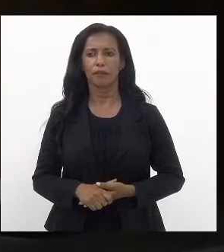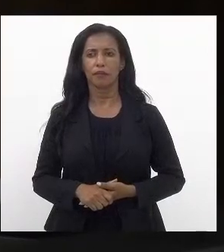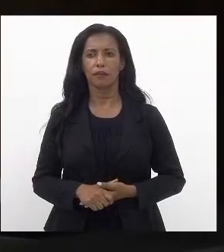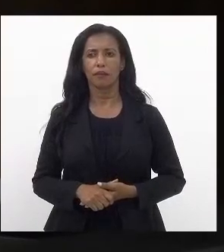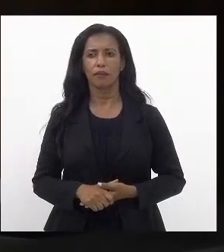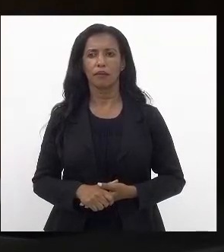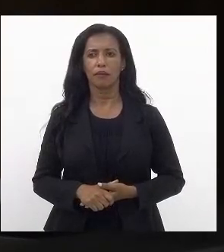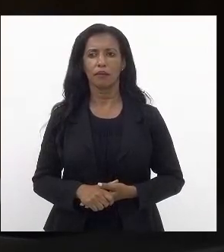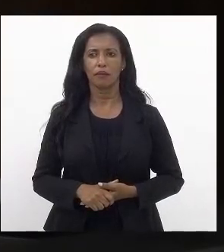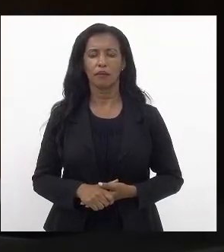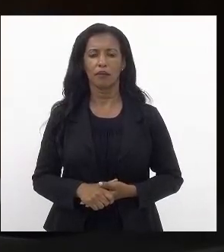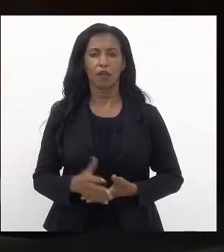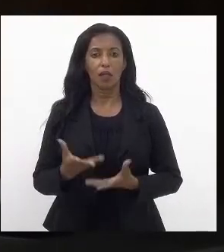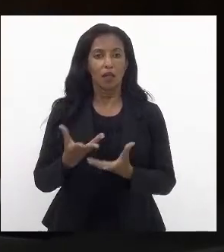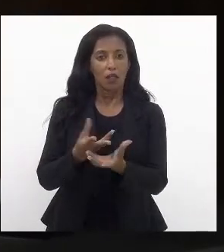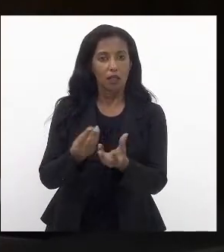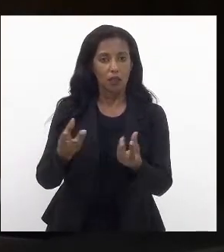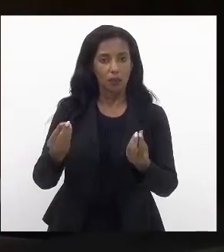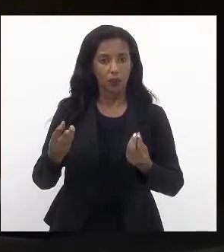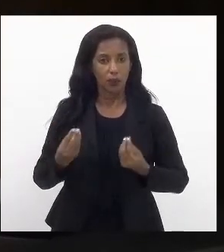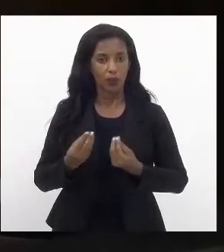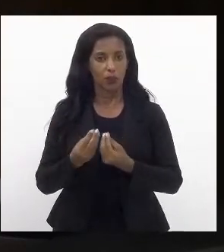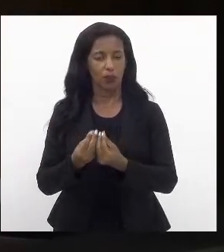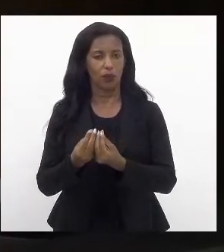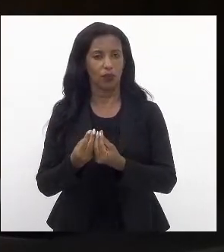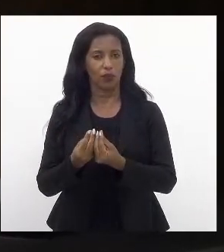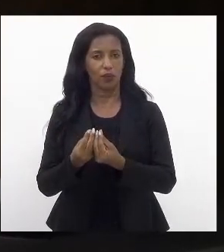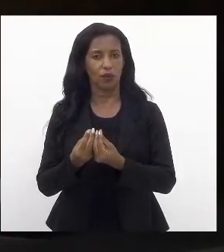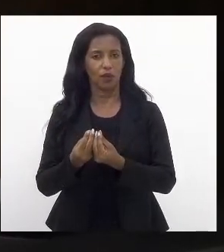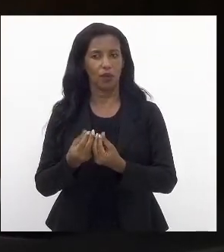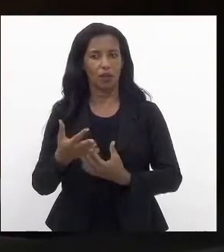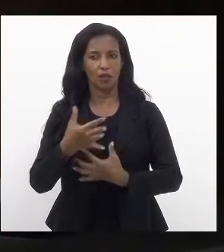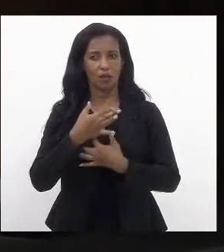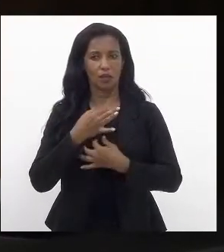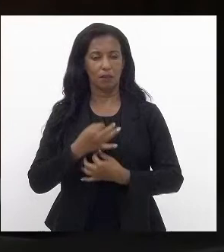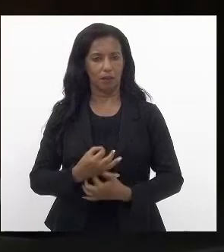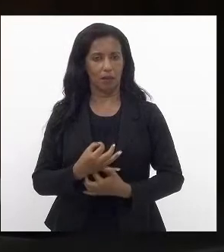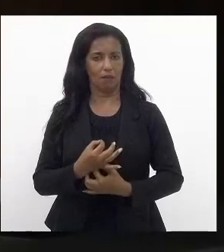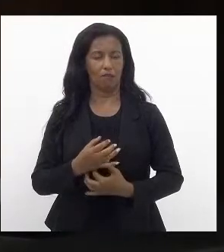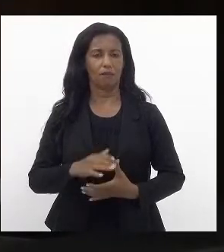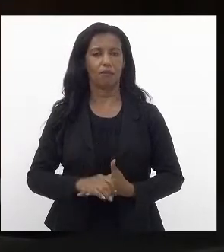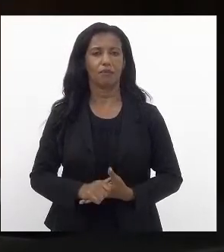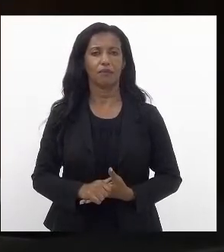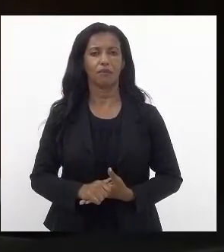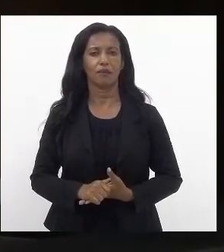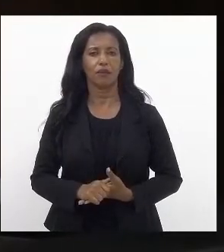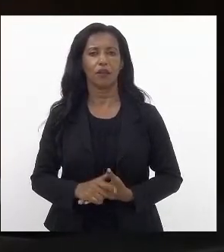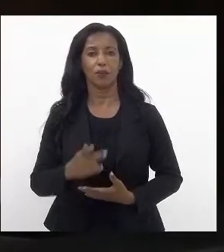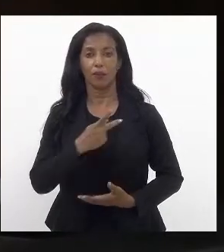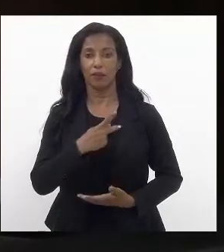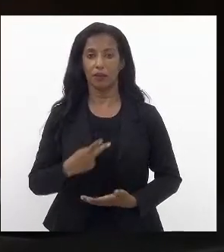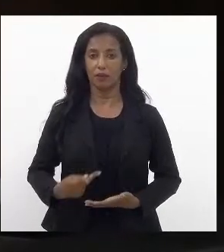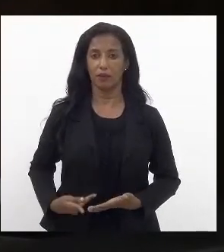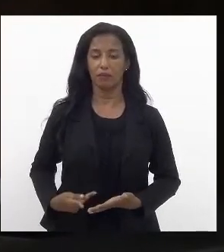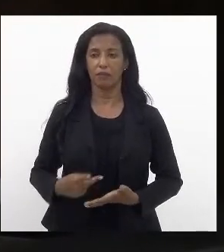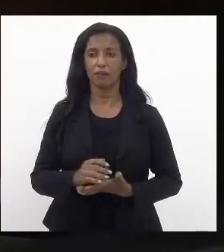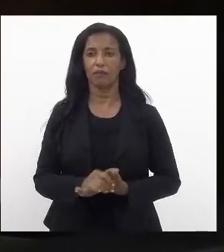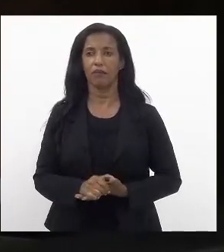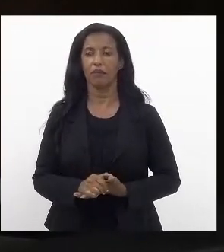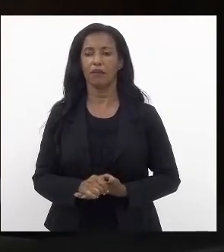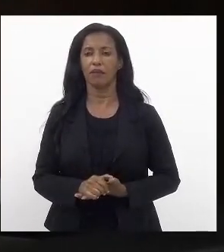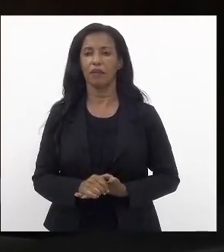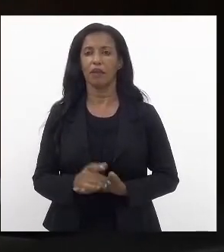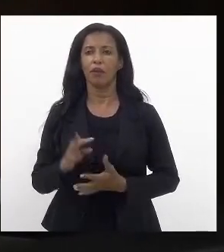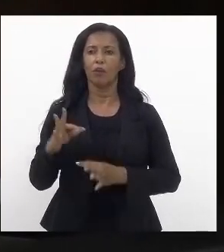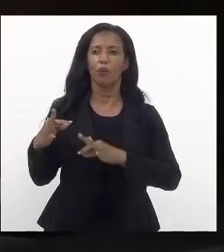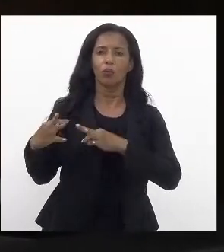que mueren en la batalla y el que gana la medalla es el general o el presidente. Pero detrás